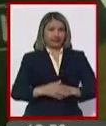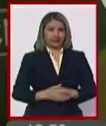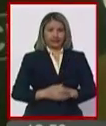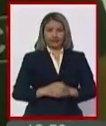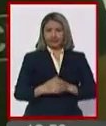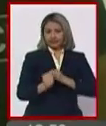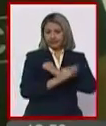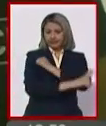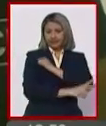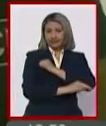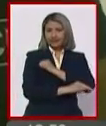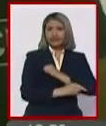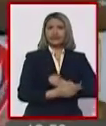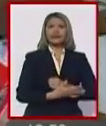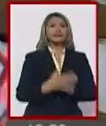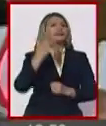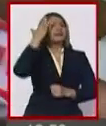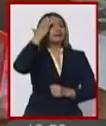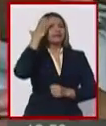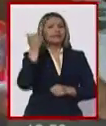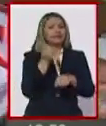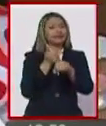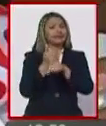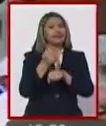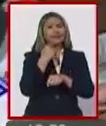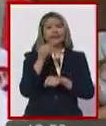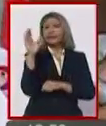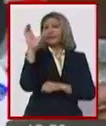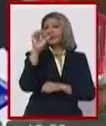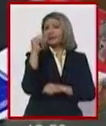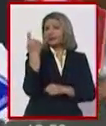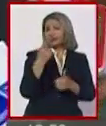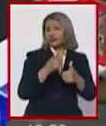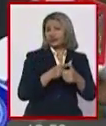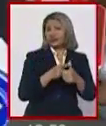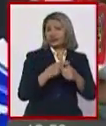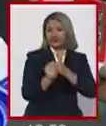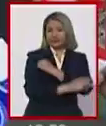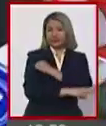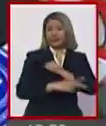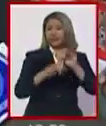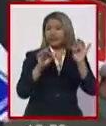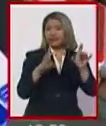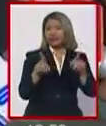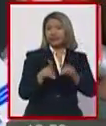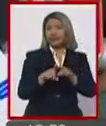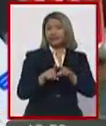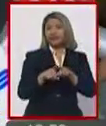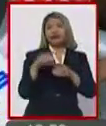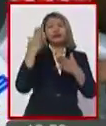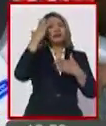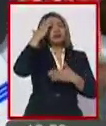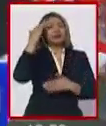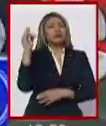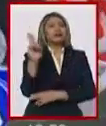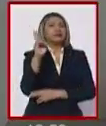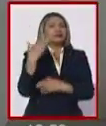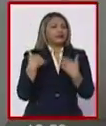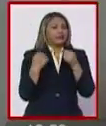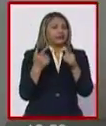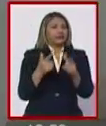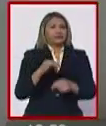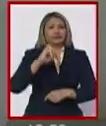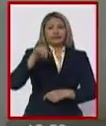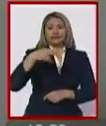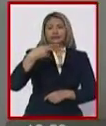policía a nivel nacional. ¿Por qué delitos estaban estas personas? Uno está por robo agravado y el otro está por portación de arma de fuego. ¿Cuál es la